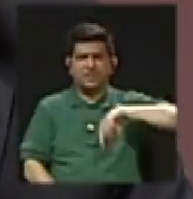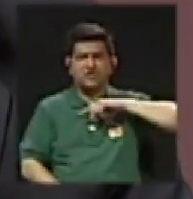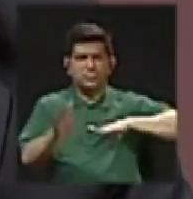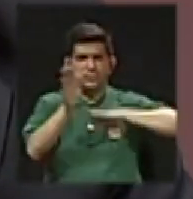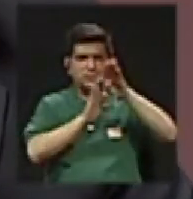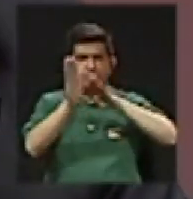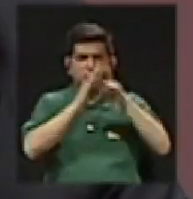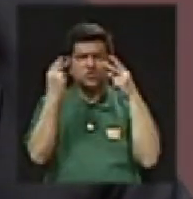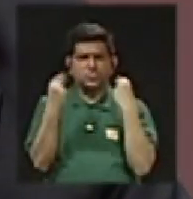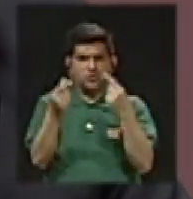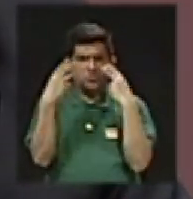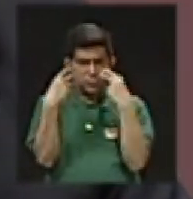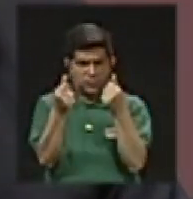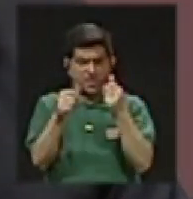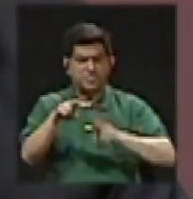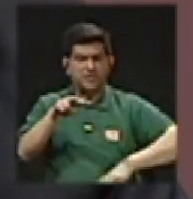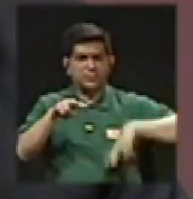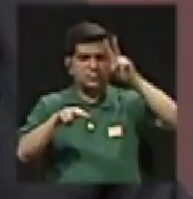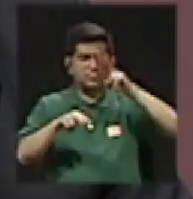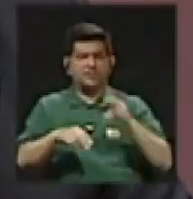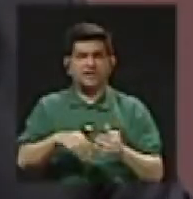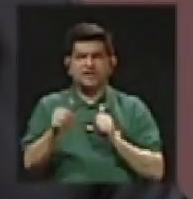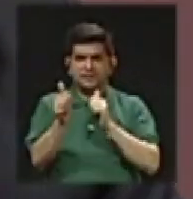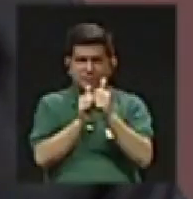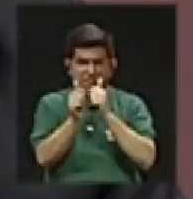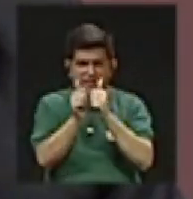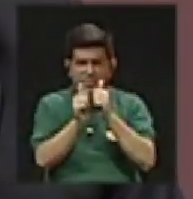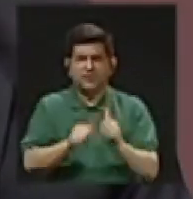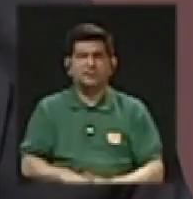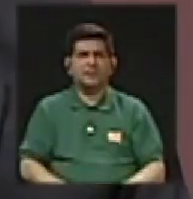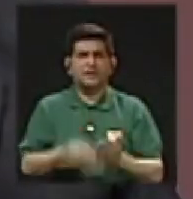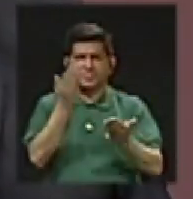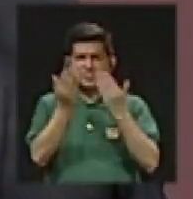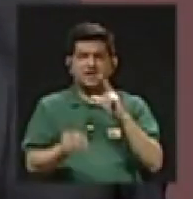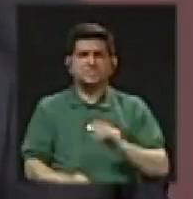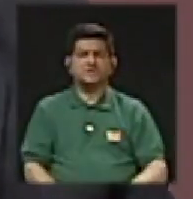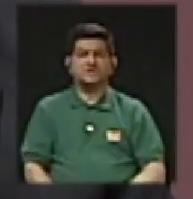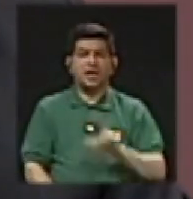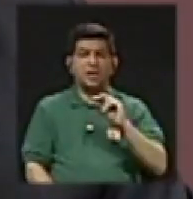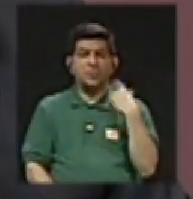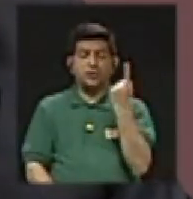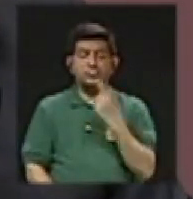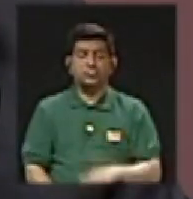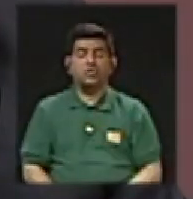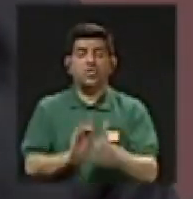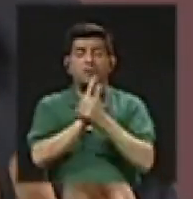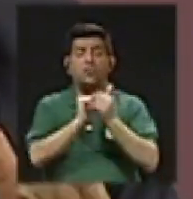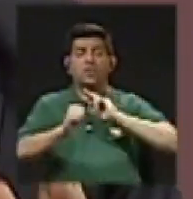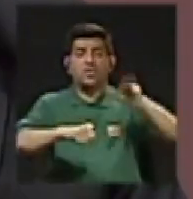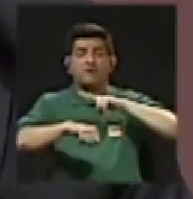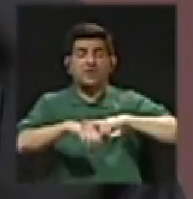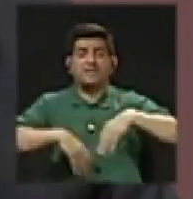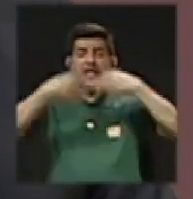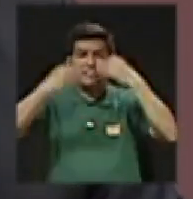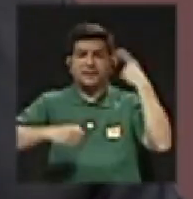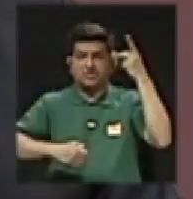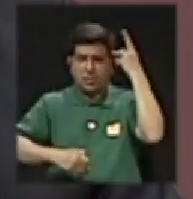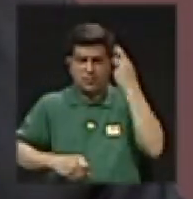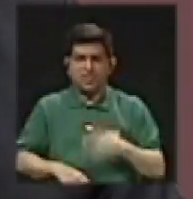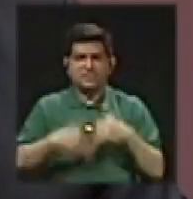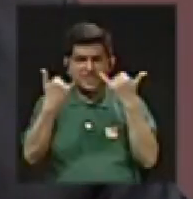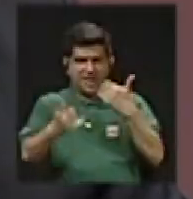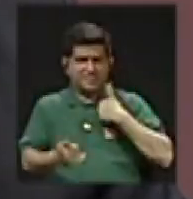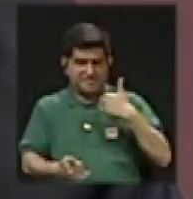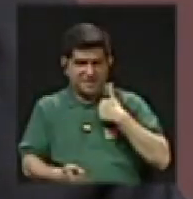desarrollado rápidamente una ventaja comparativa, no por dotación natural, sino más bien por decisiones de política que se han